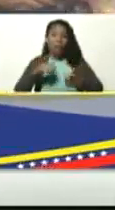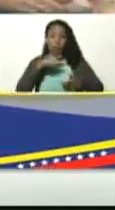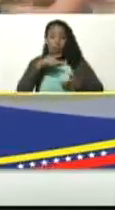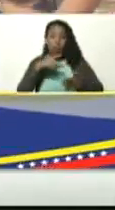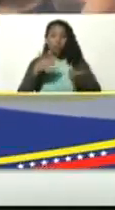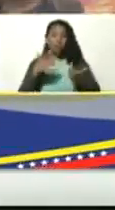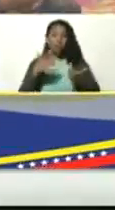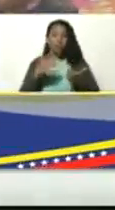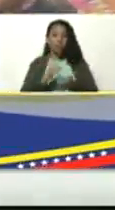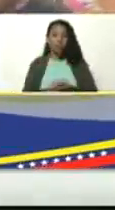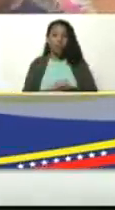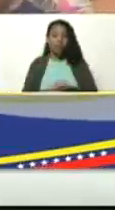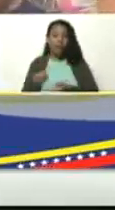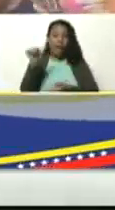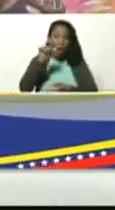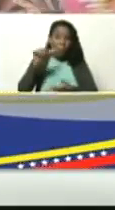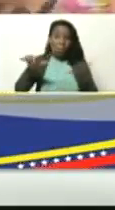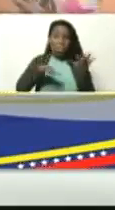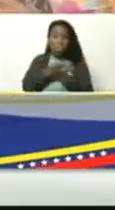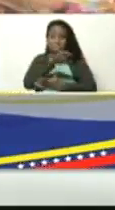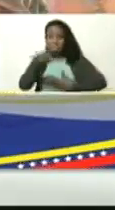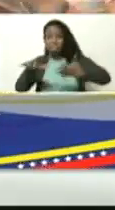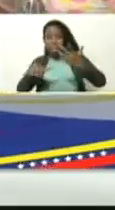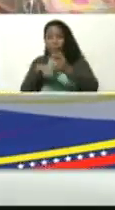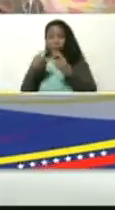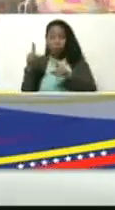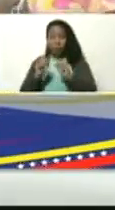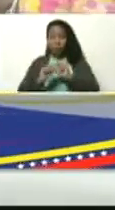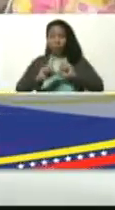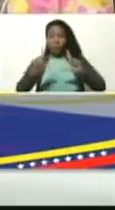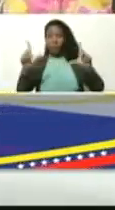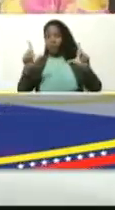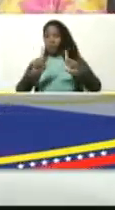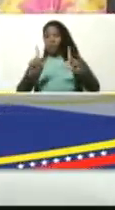lodo, de este alud impresionante.